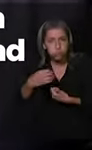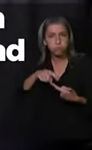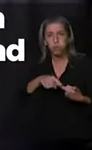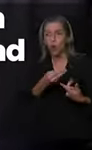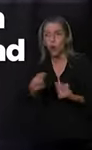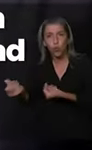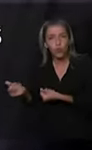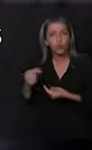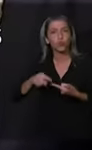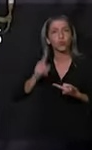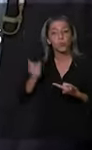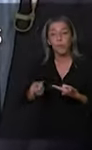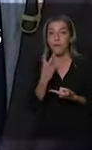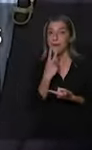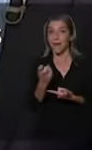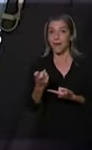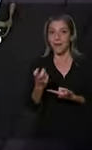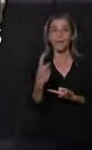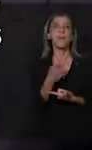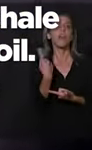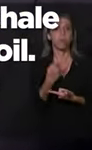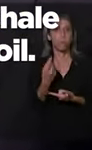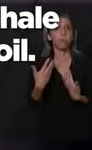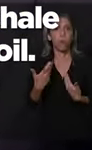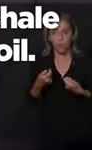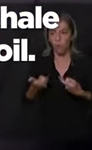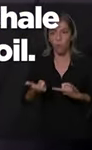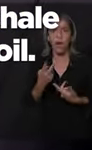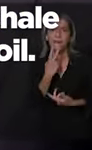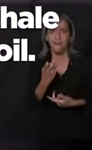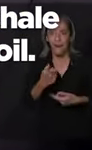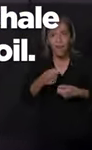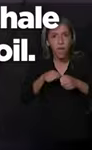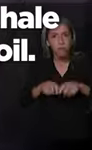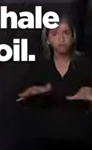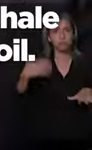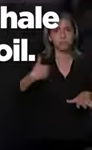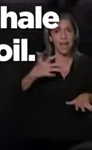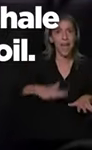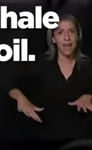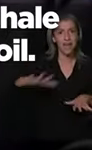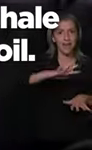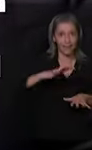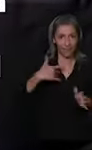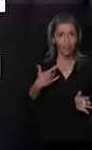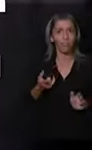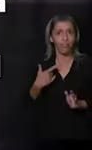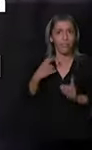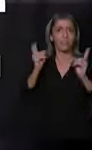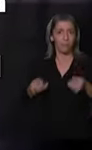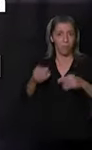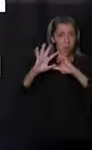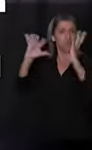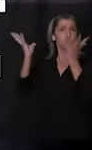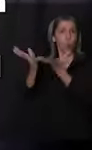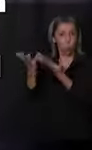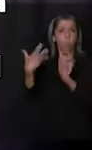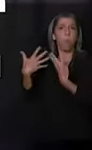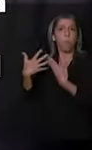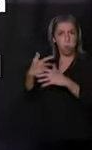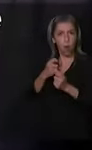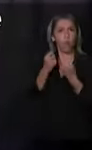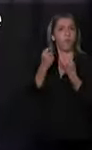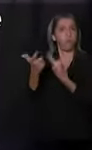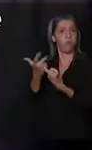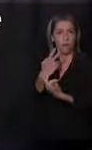la responsabilidad de ser proveedores regionales y mundiales de shil gas y de shil oil tenemos una enorme